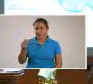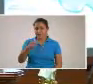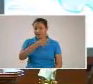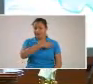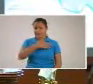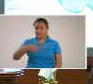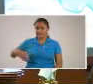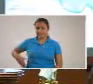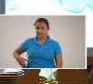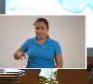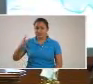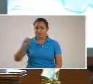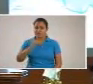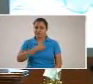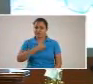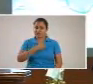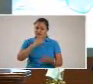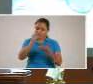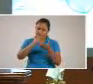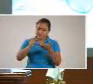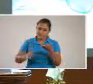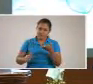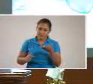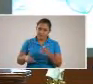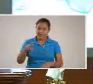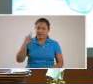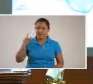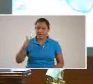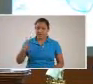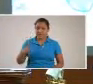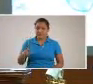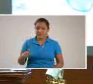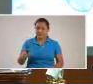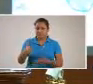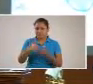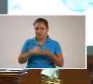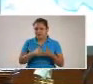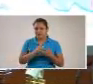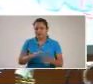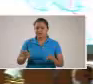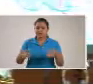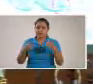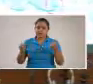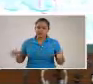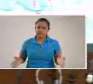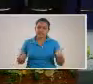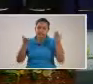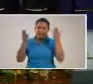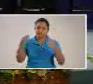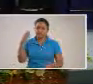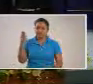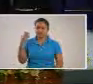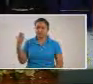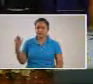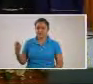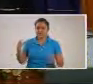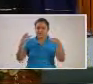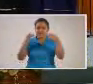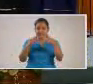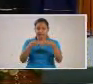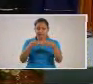se rehusó a firmar ese convenio. Entonces se levantaron las protestas de